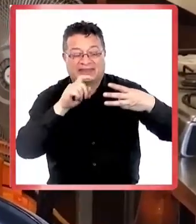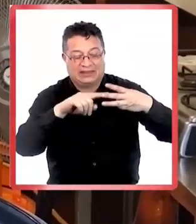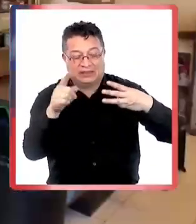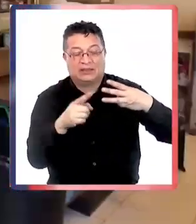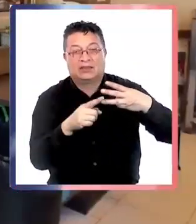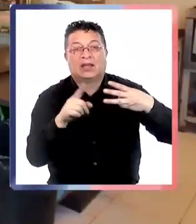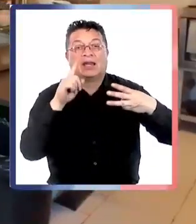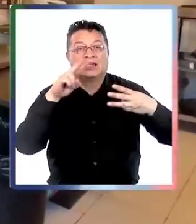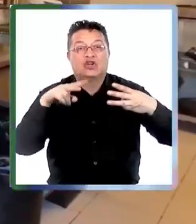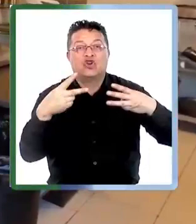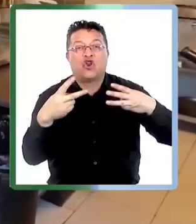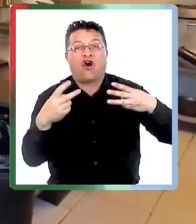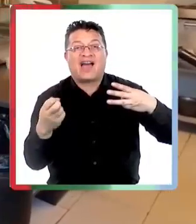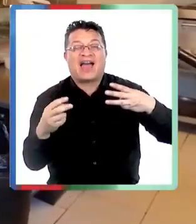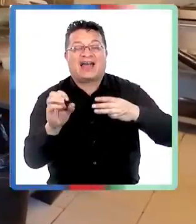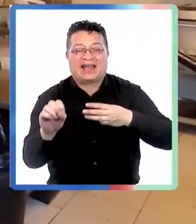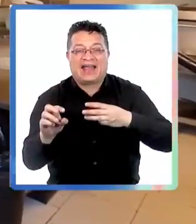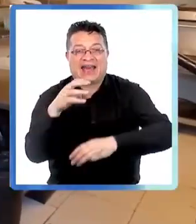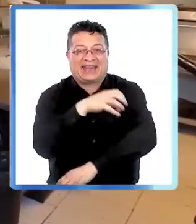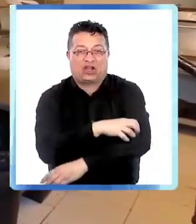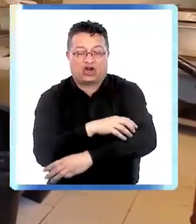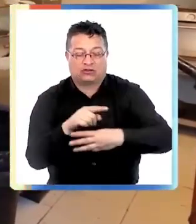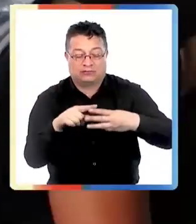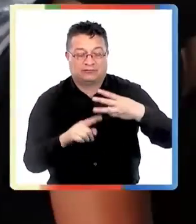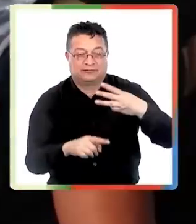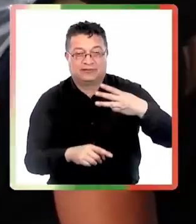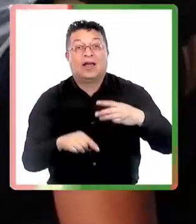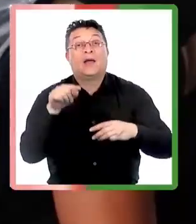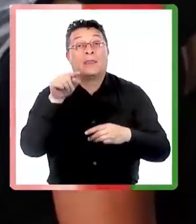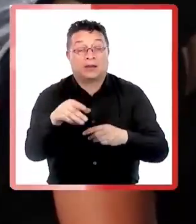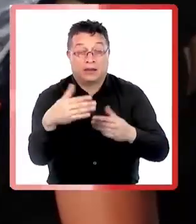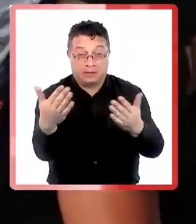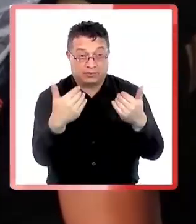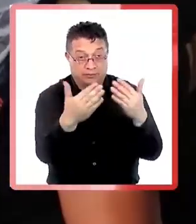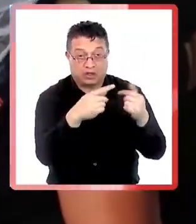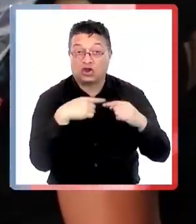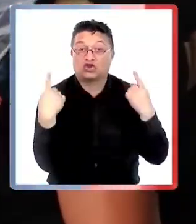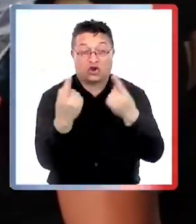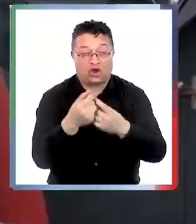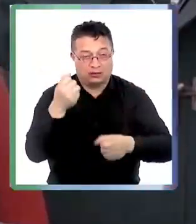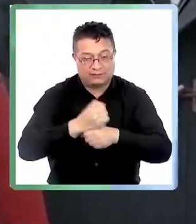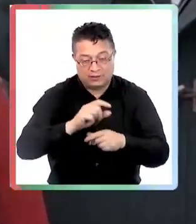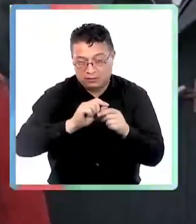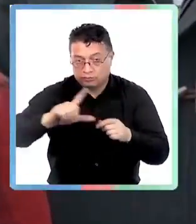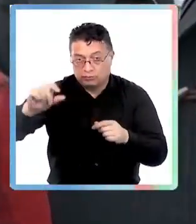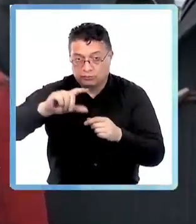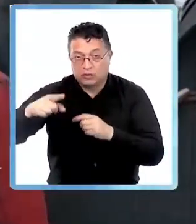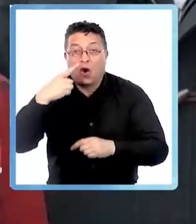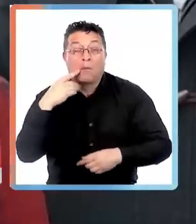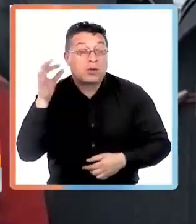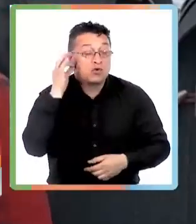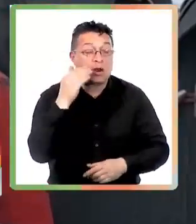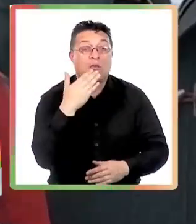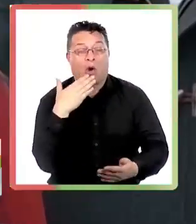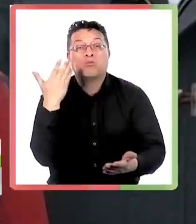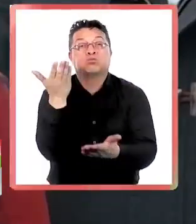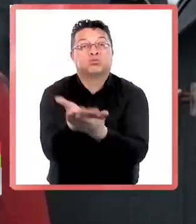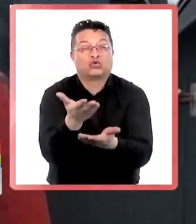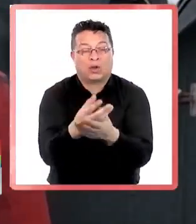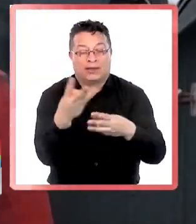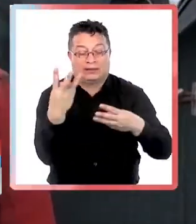Súmate a Innovar e Innova Región. Queremos invitar a todos nuestros emprendedores y emprendedoras